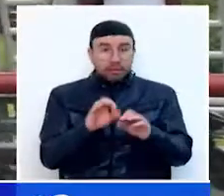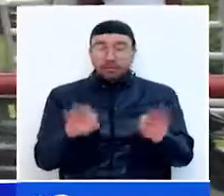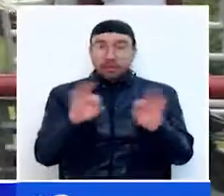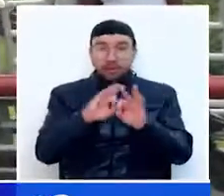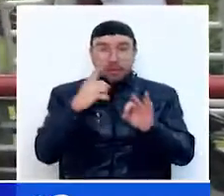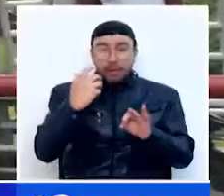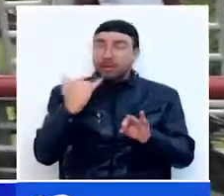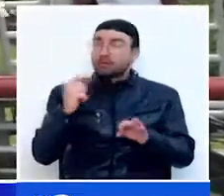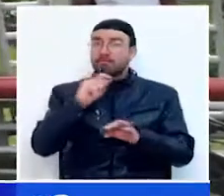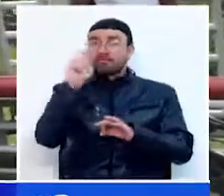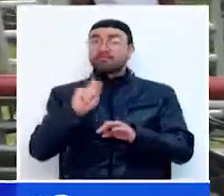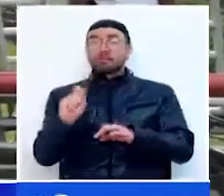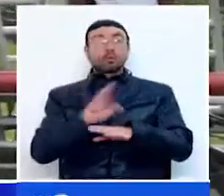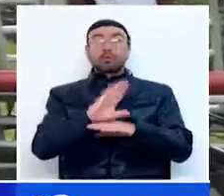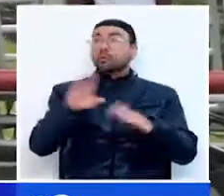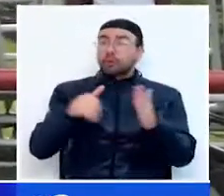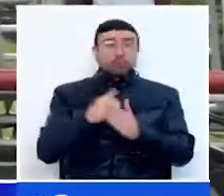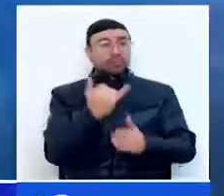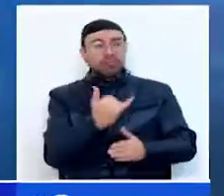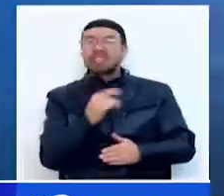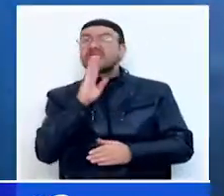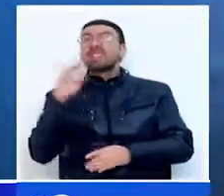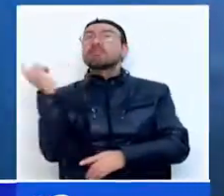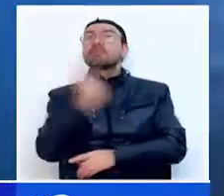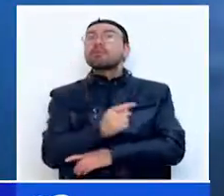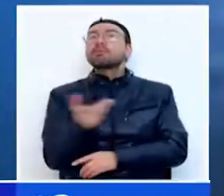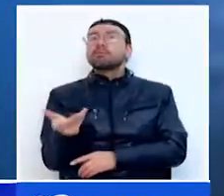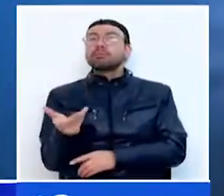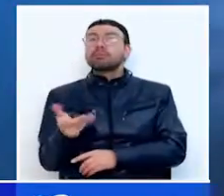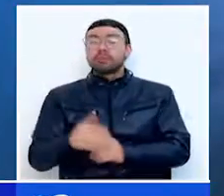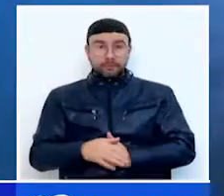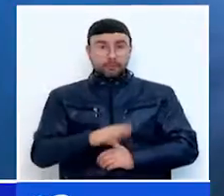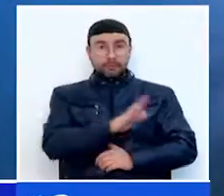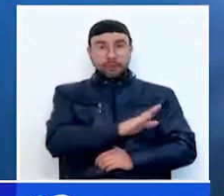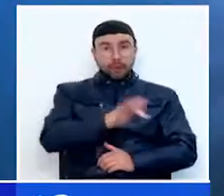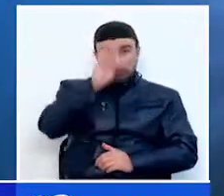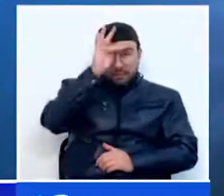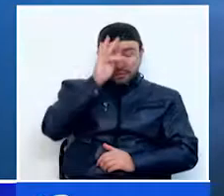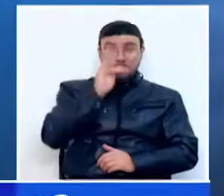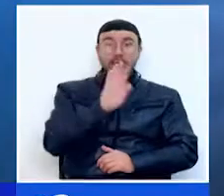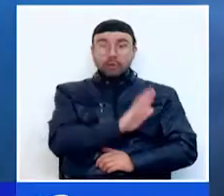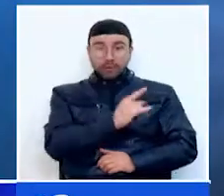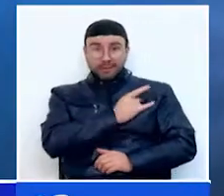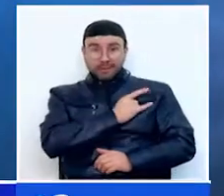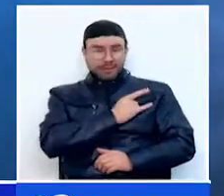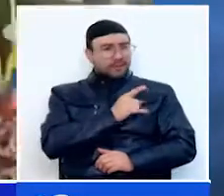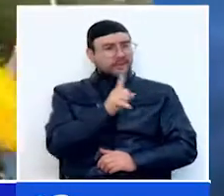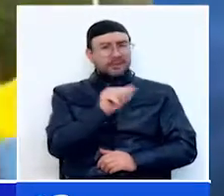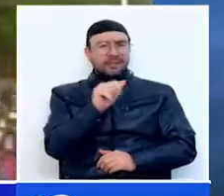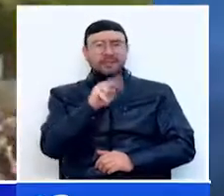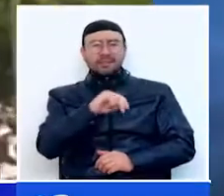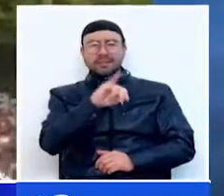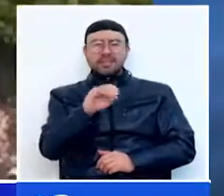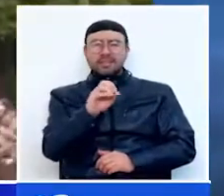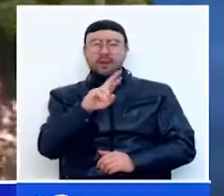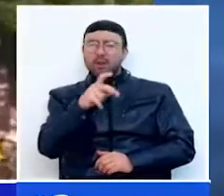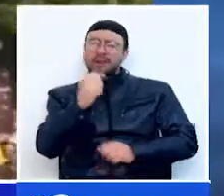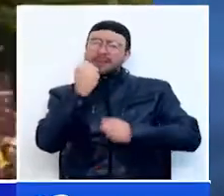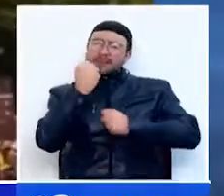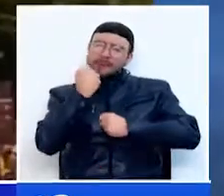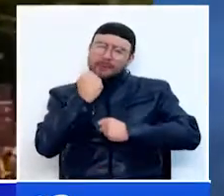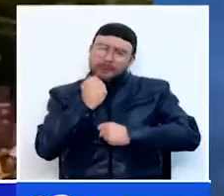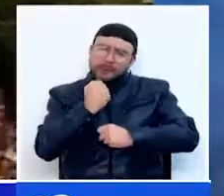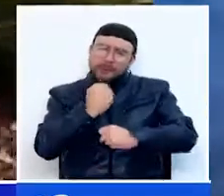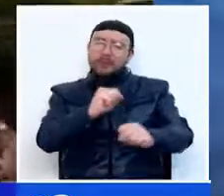pregunta que todos nos hacemos acá, ¿quién dio la orden? Desde el Hospital Universitario San Jorge aún se brinda una luz de esperanza para salvar la vida de este